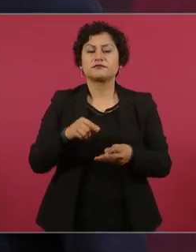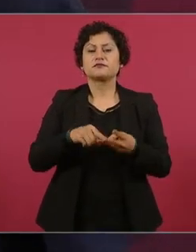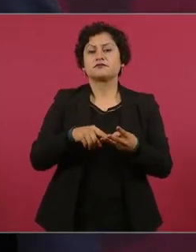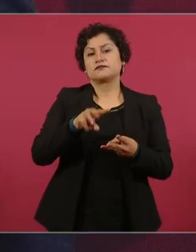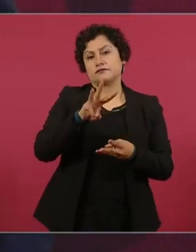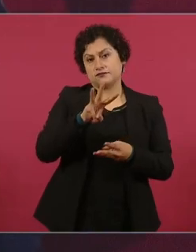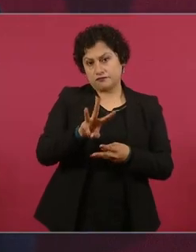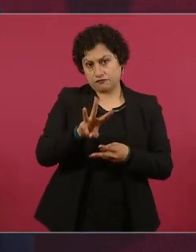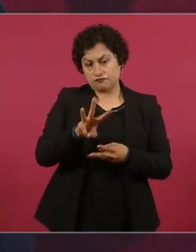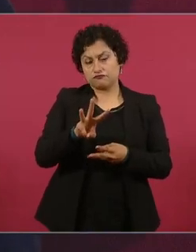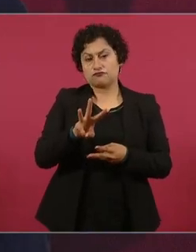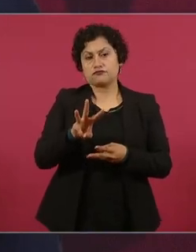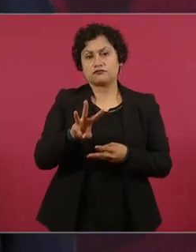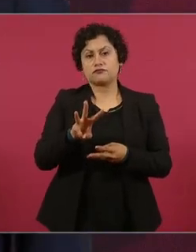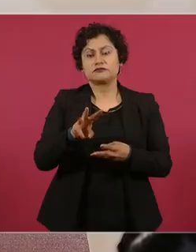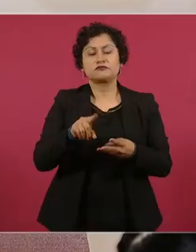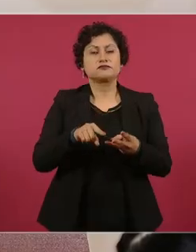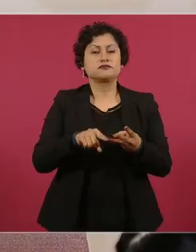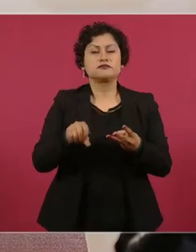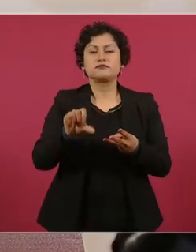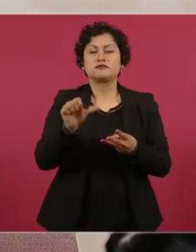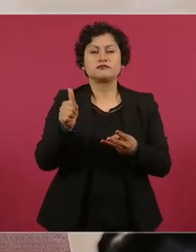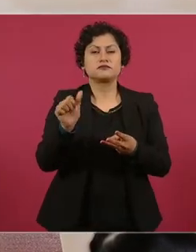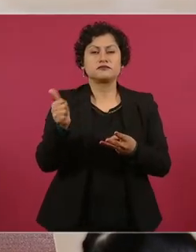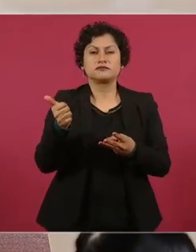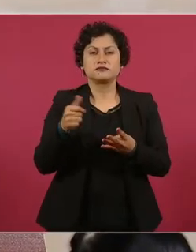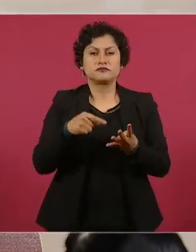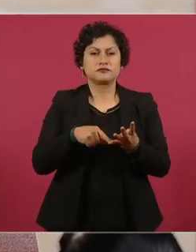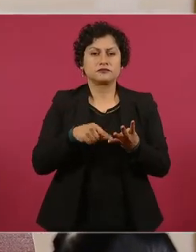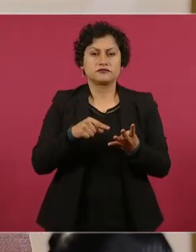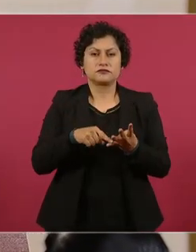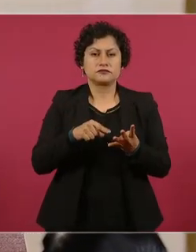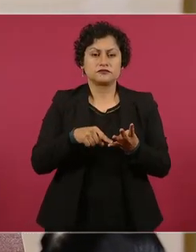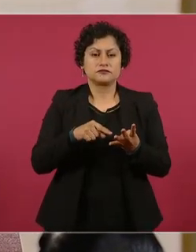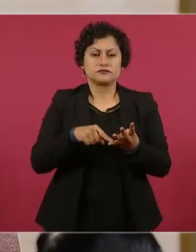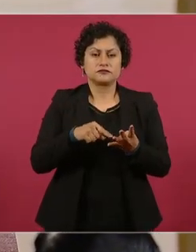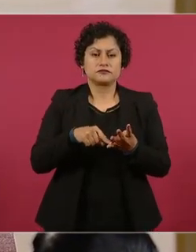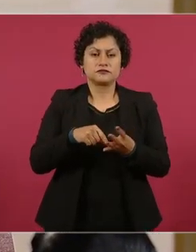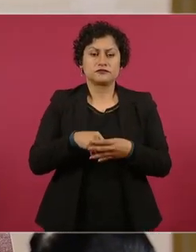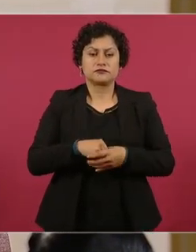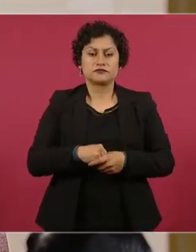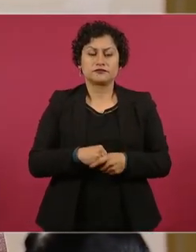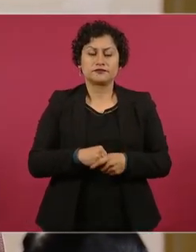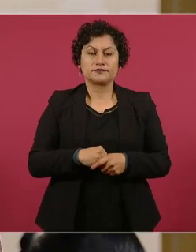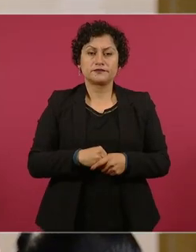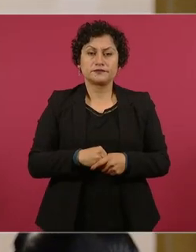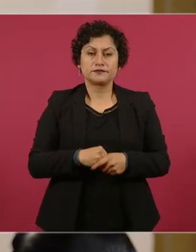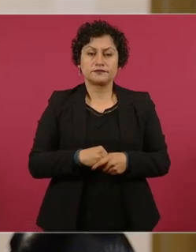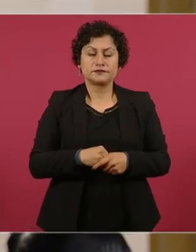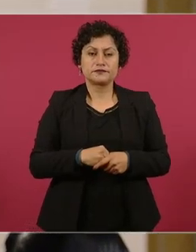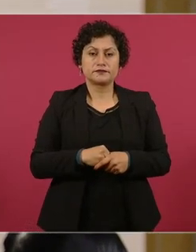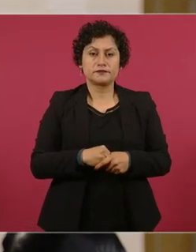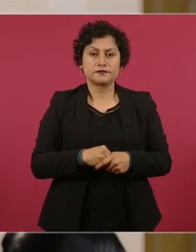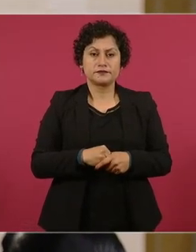W, la otra cadena donde está